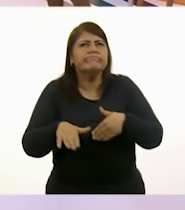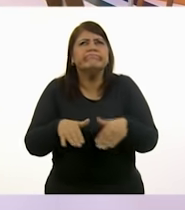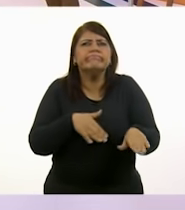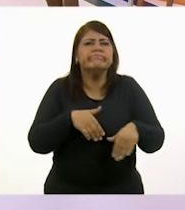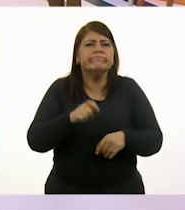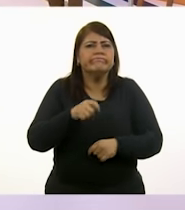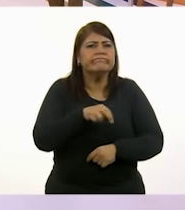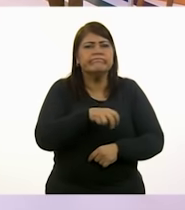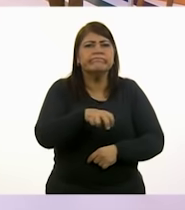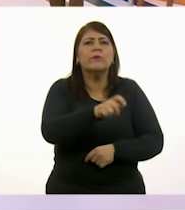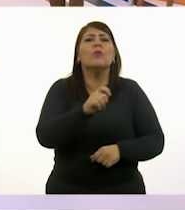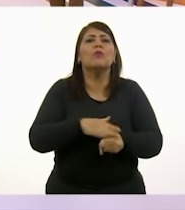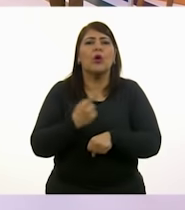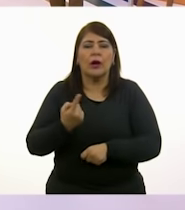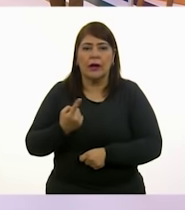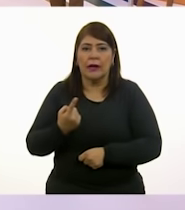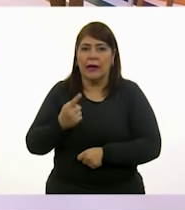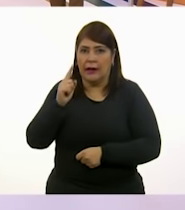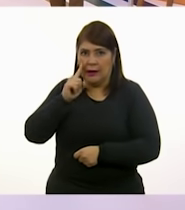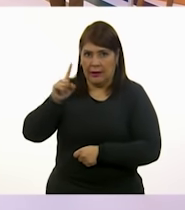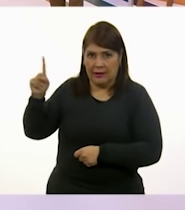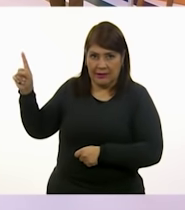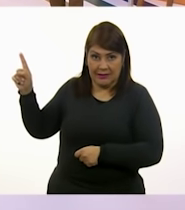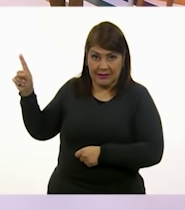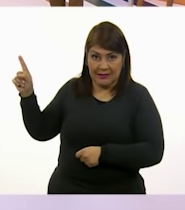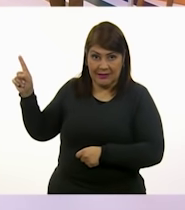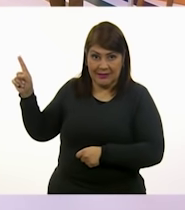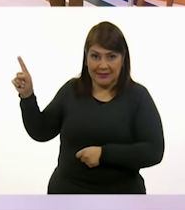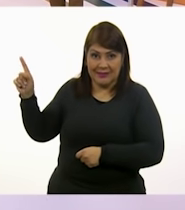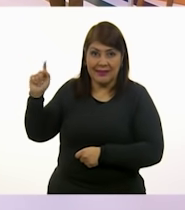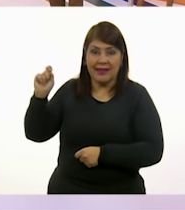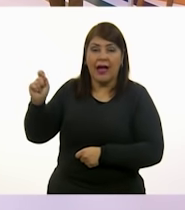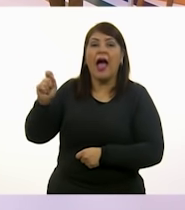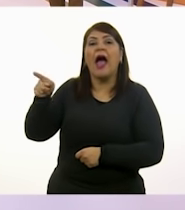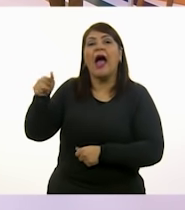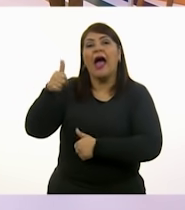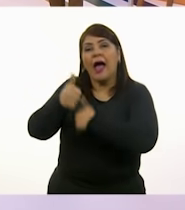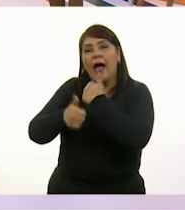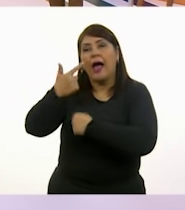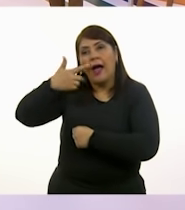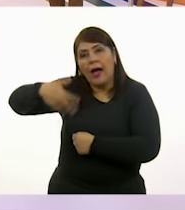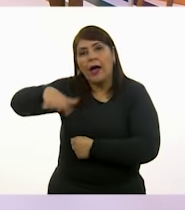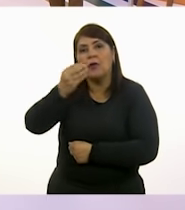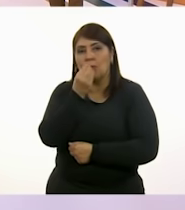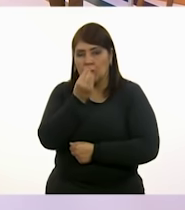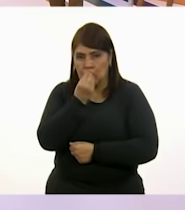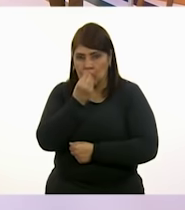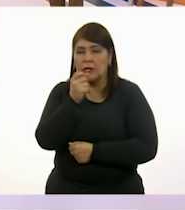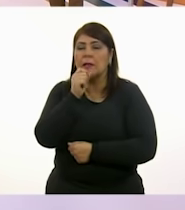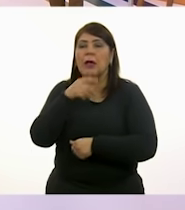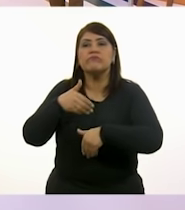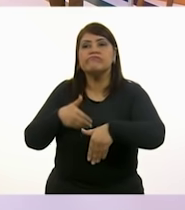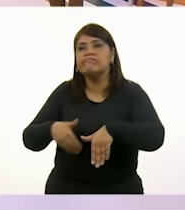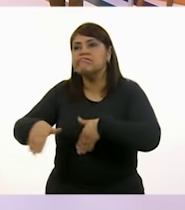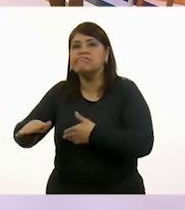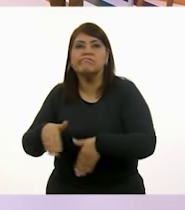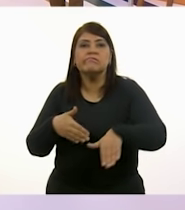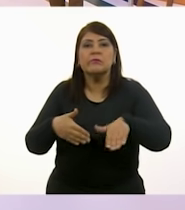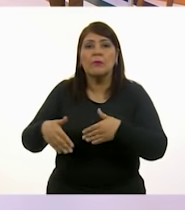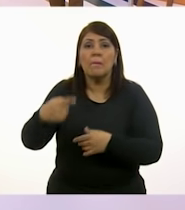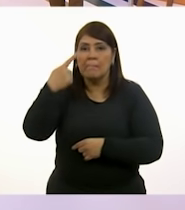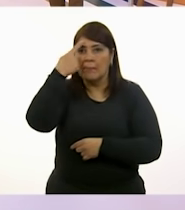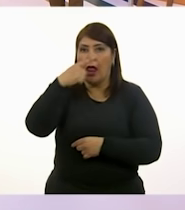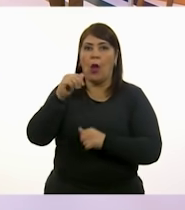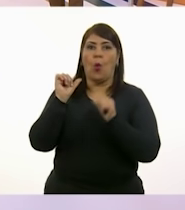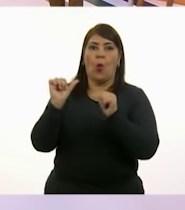antílope camina, pues como ya hemos visto, para buscar su comida Muy bien También puede caminar para Evitar